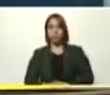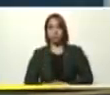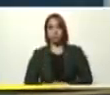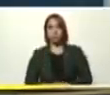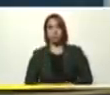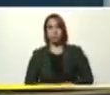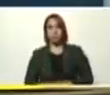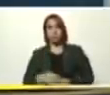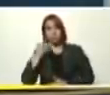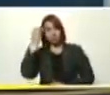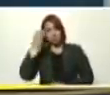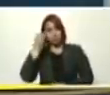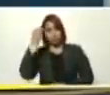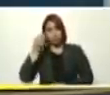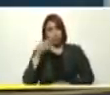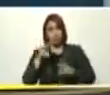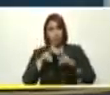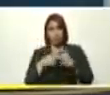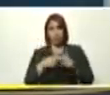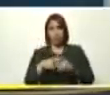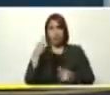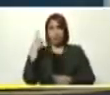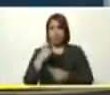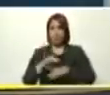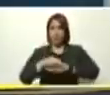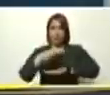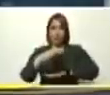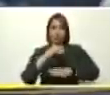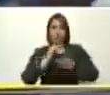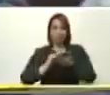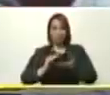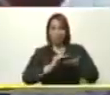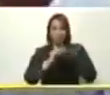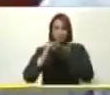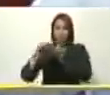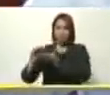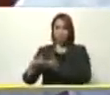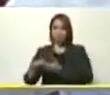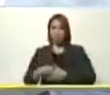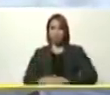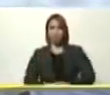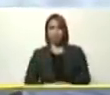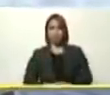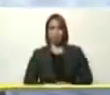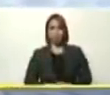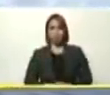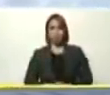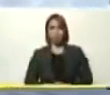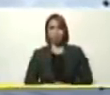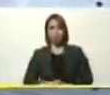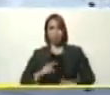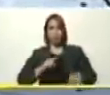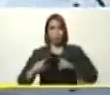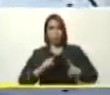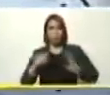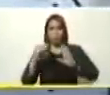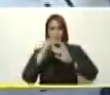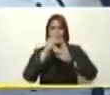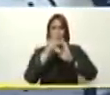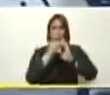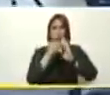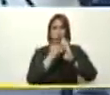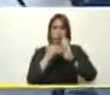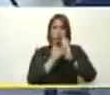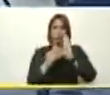y creo que este taller debe dejar resuelto la implementación de